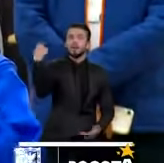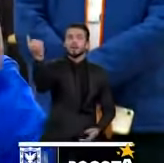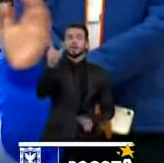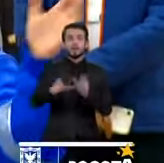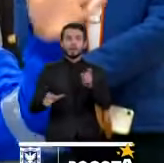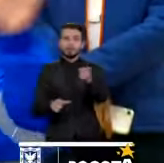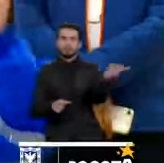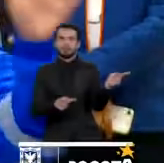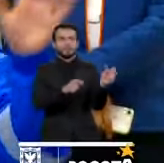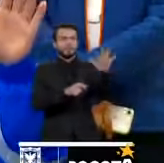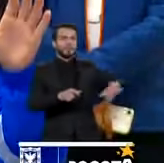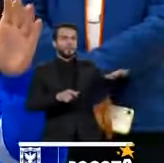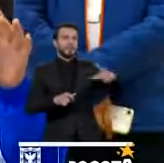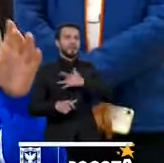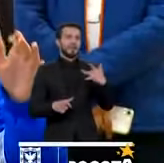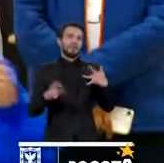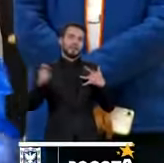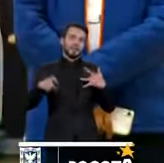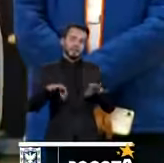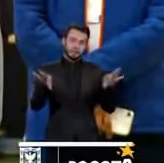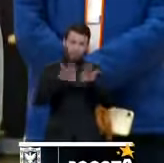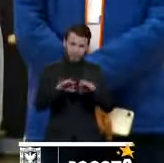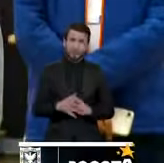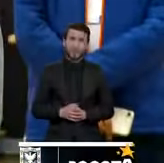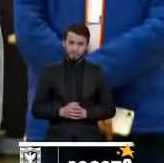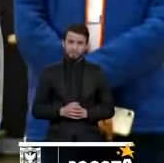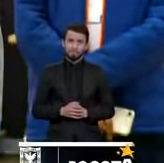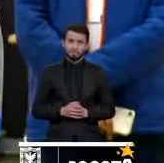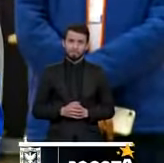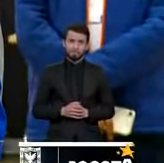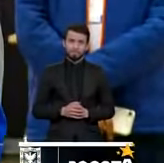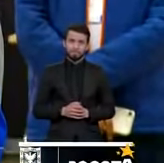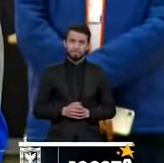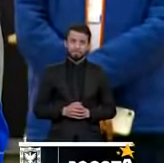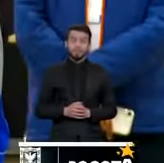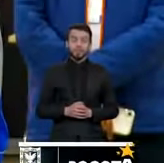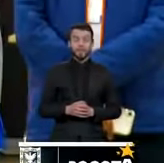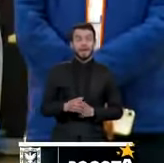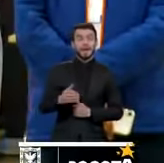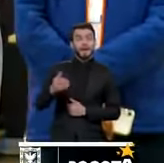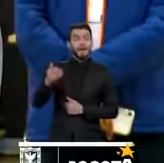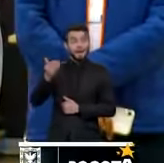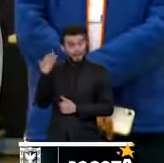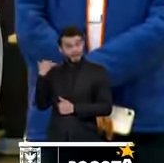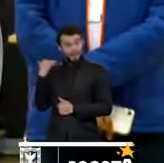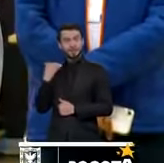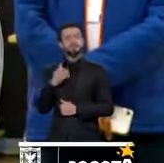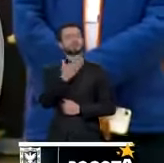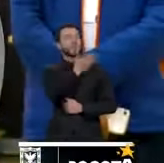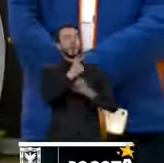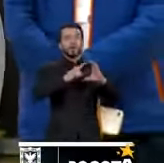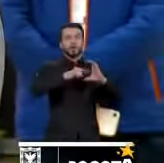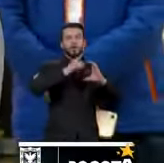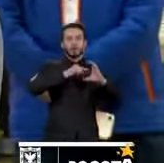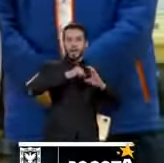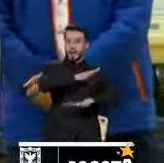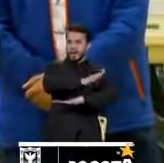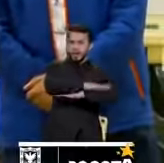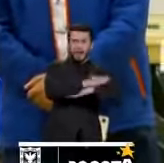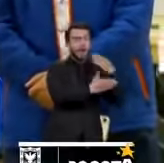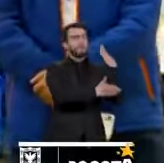No, de esos recursos de la donación no viene plata para este hospital. En principio venían las 200 camas hospitalarias que nos donó